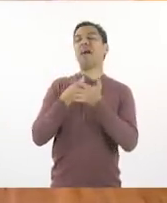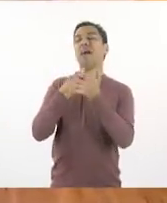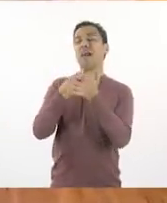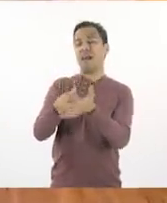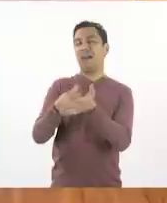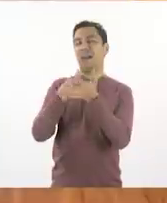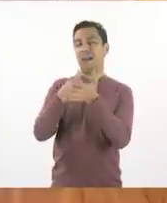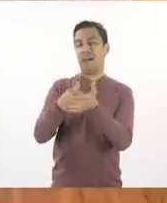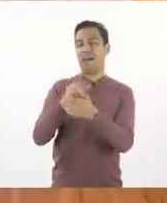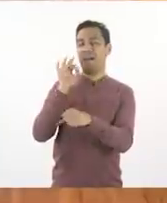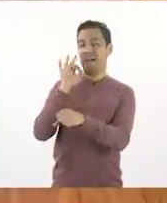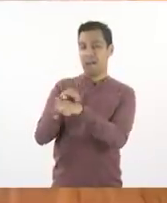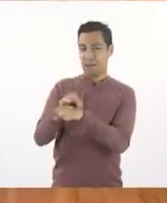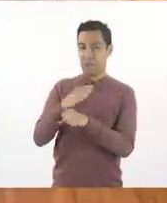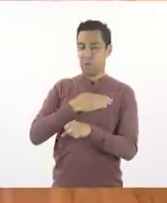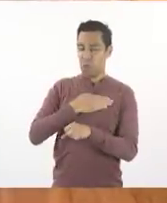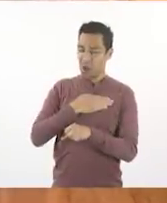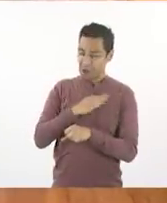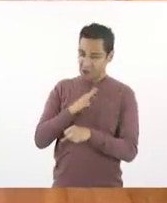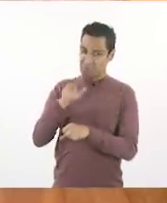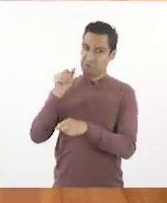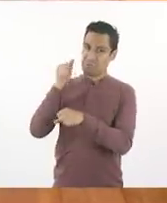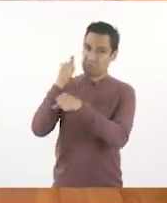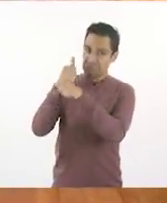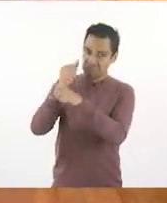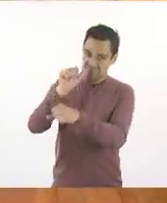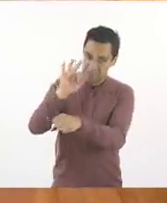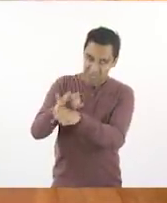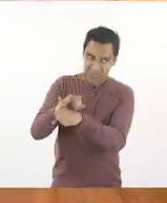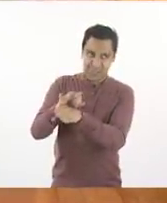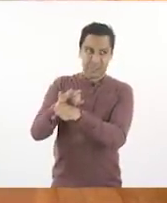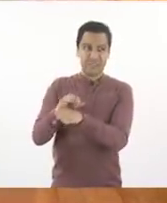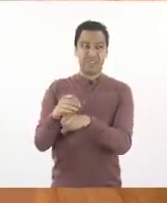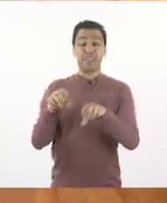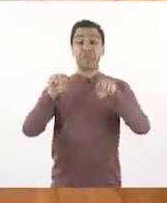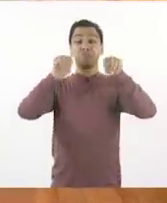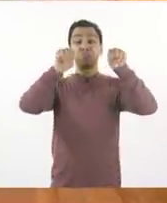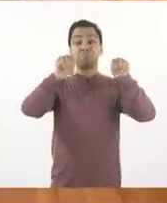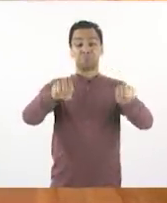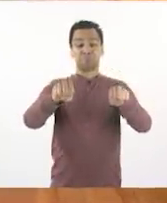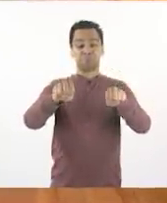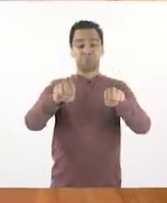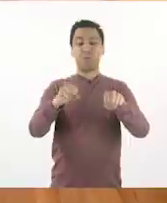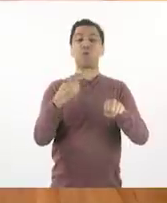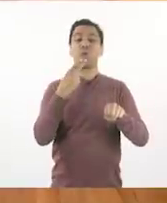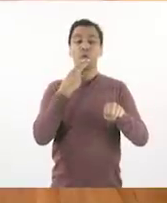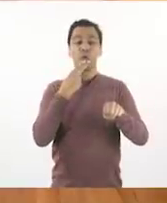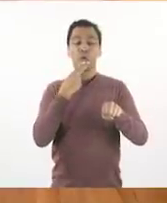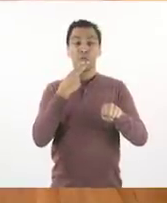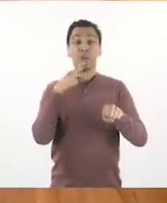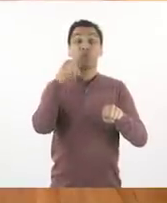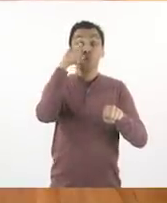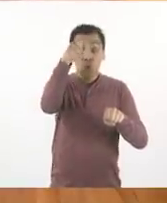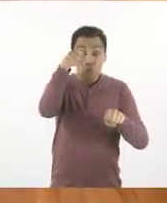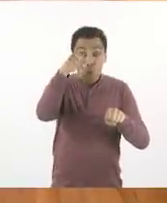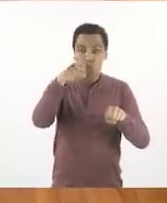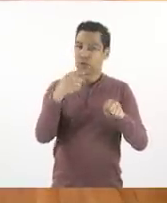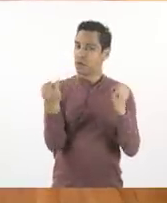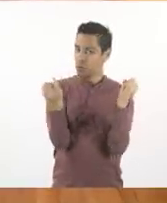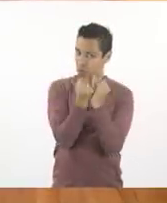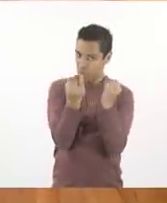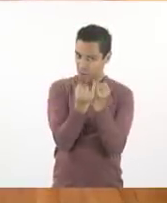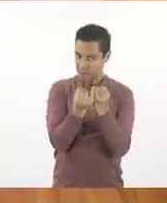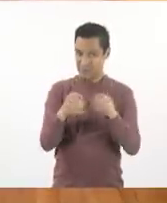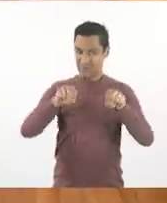ayudarle dejándolo que ocupe sus puños y los nudillos. ¿Cómo Muy ven? Bien. ¿Y ustedes, niñas y niños, lo pueden